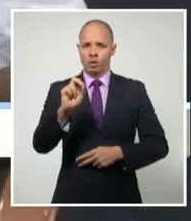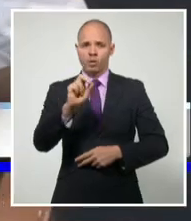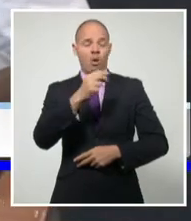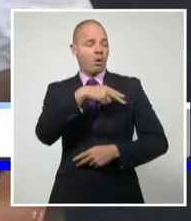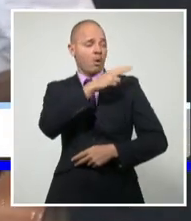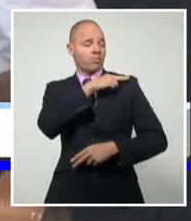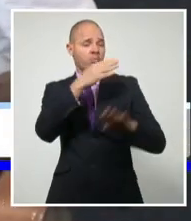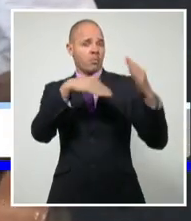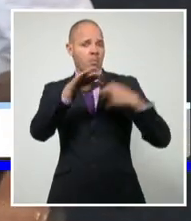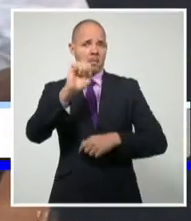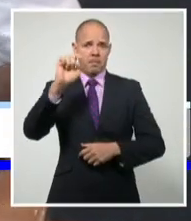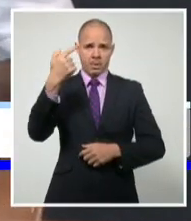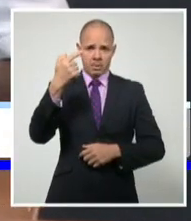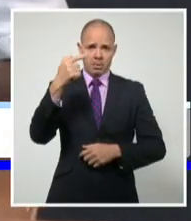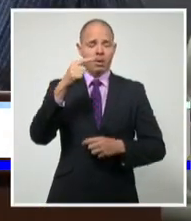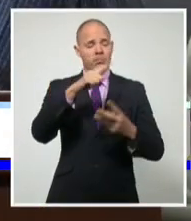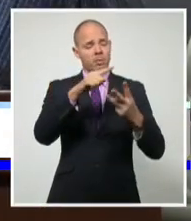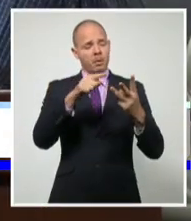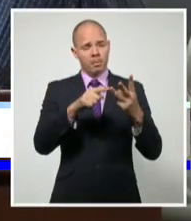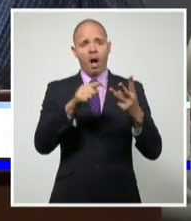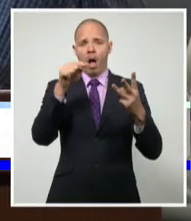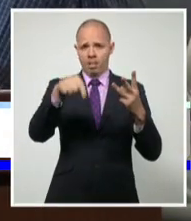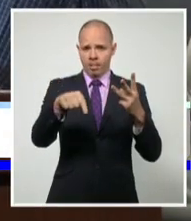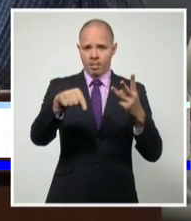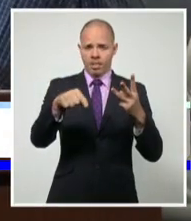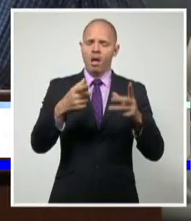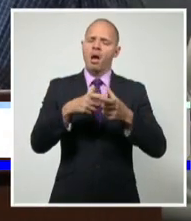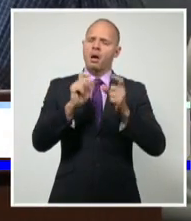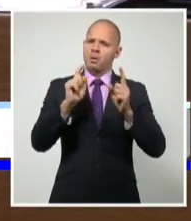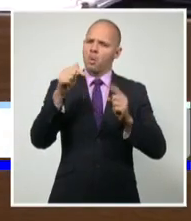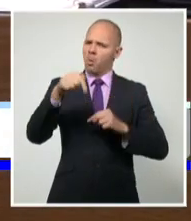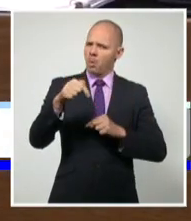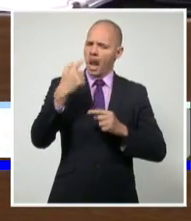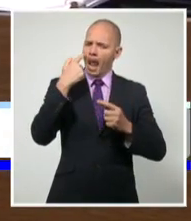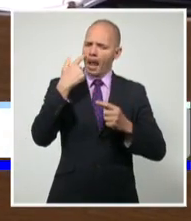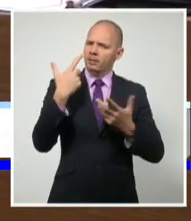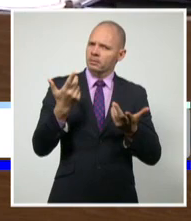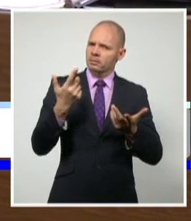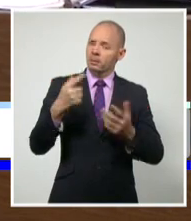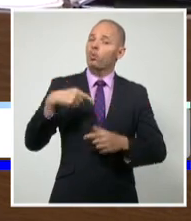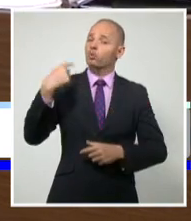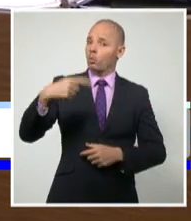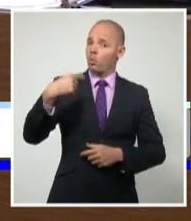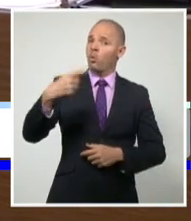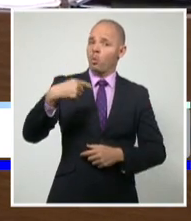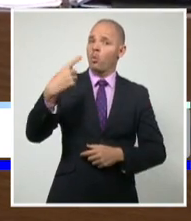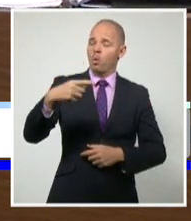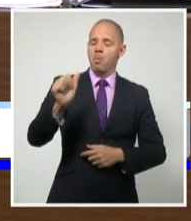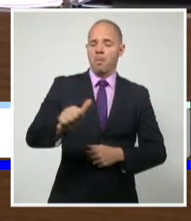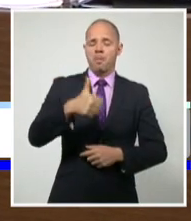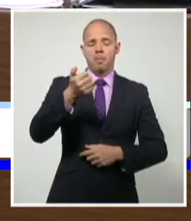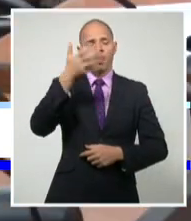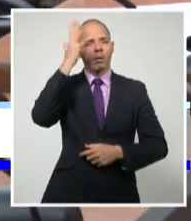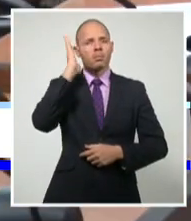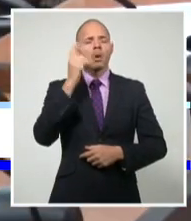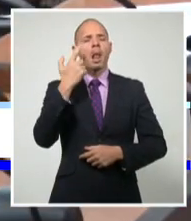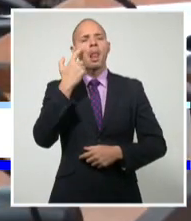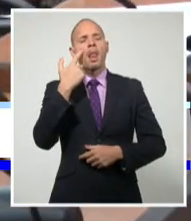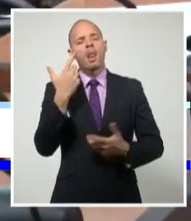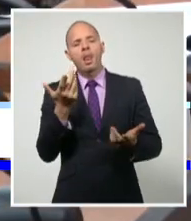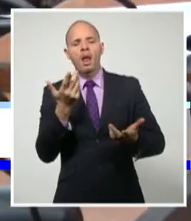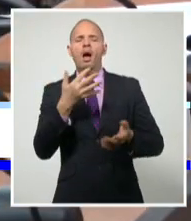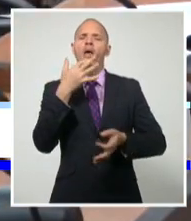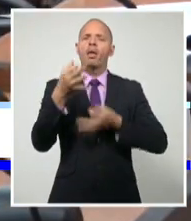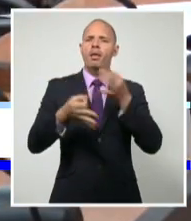área del Grupo Temporal de Trabajo para la Prevención y Control de la COVID-19, el presidente cubano Miguel Díaz-Canel Bermúdez destacó